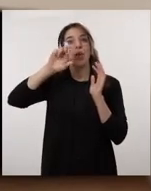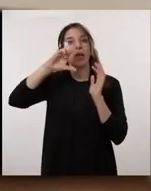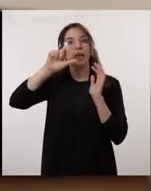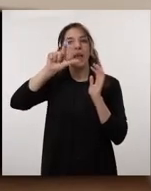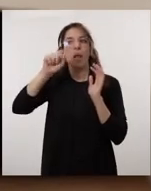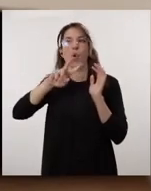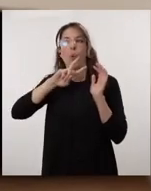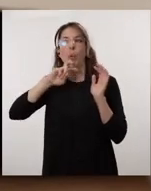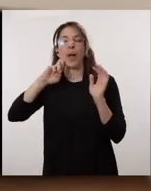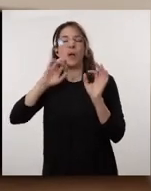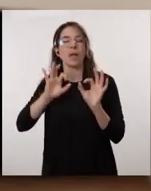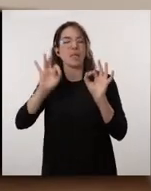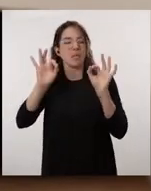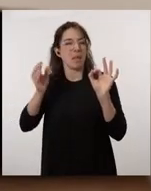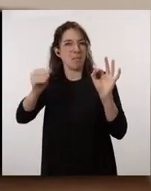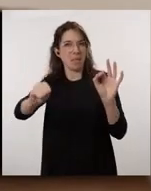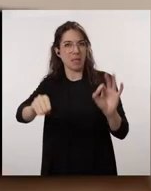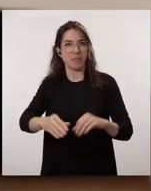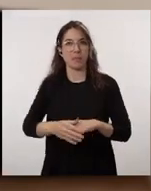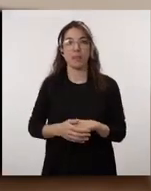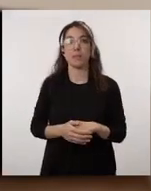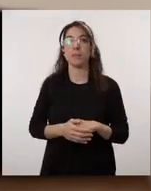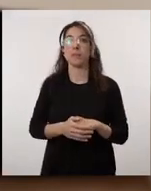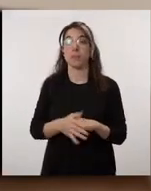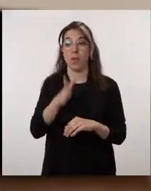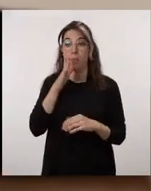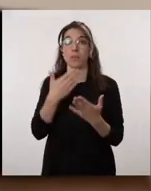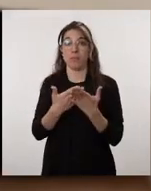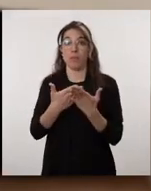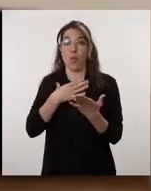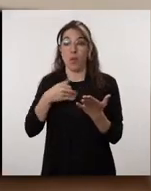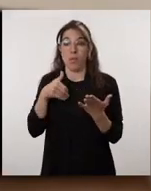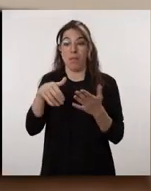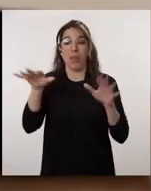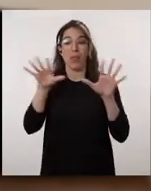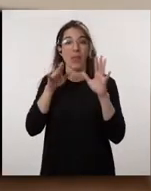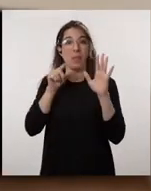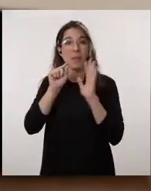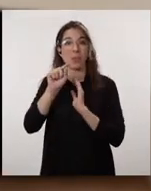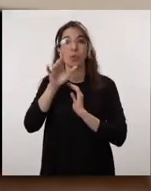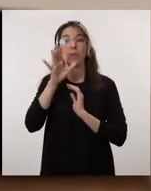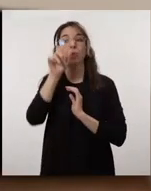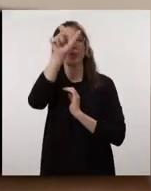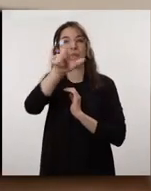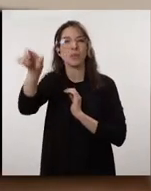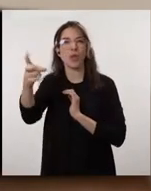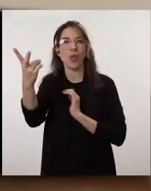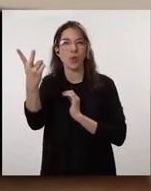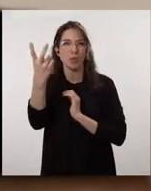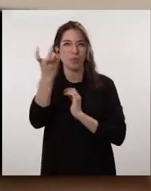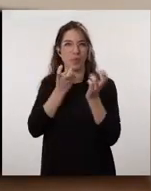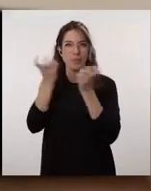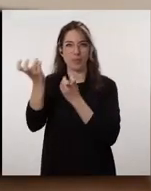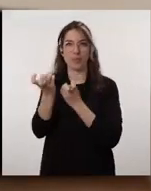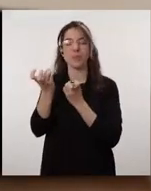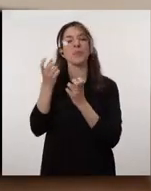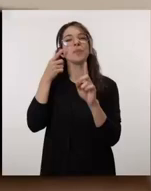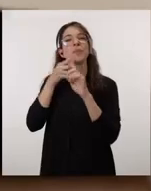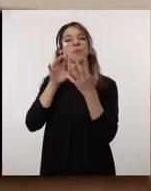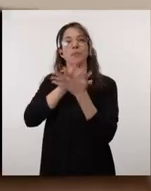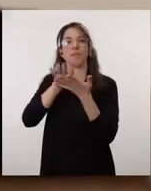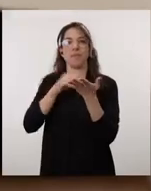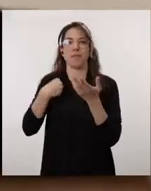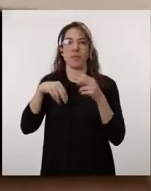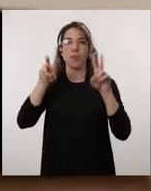valor especial un valor añadido especial lo vais a comprobar en los próximos 10 minutos cuando escuchéis a las dos personas que me acompañan